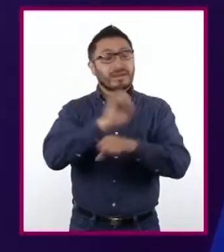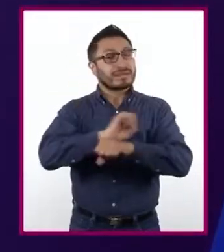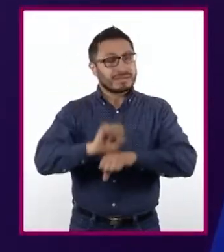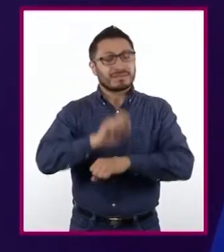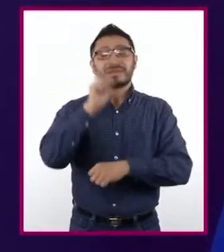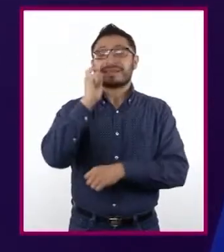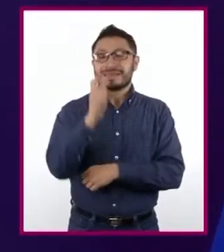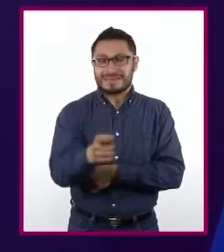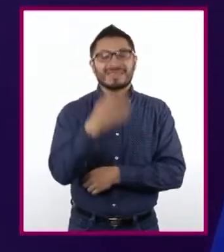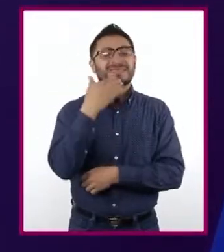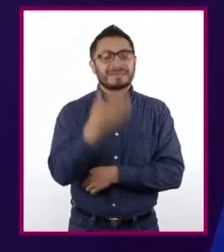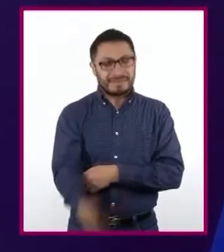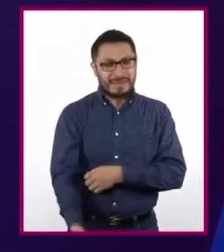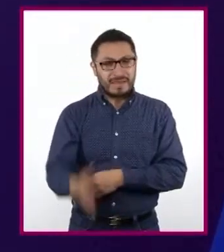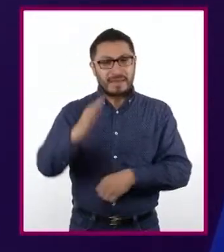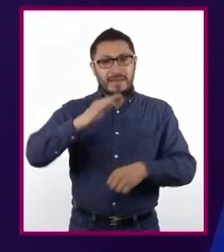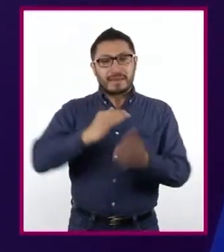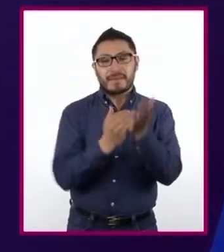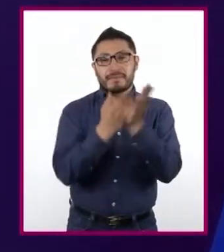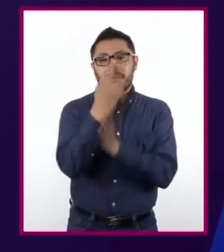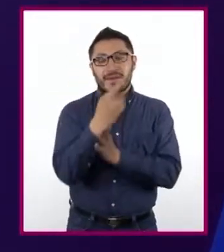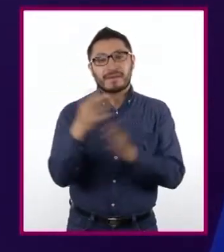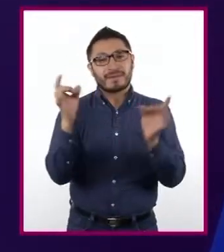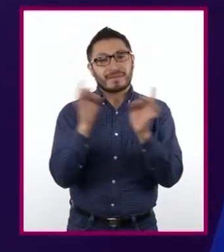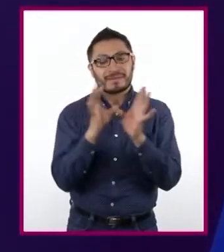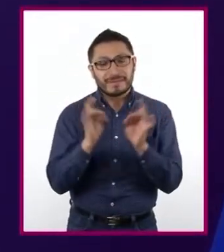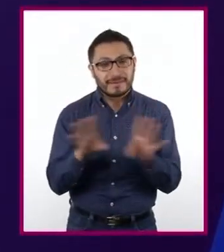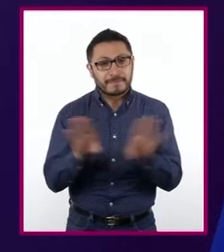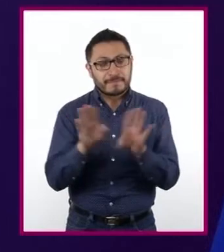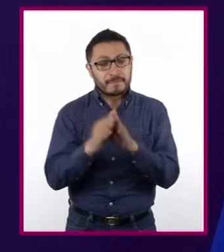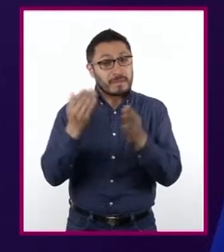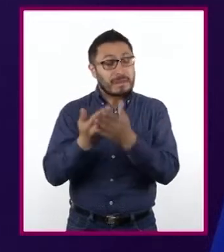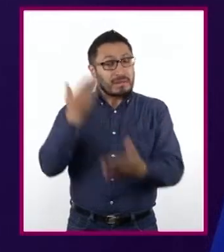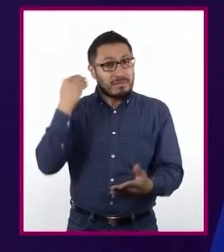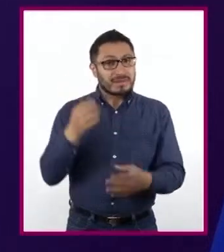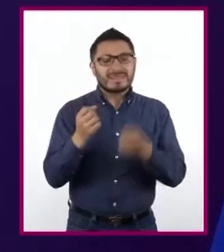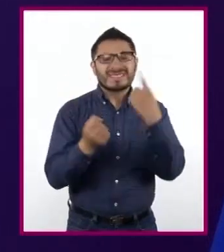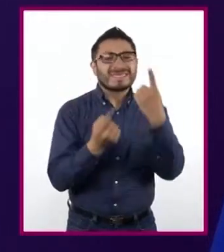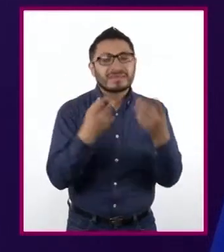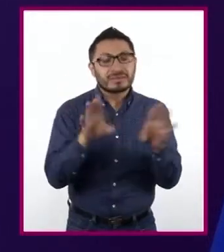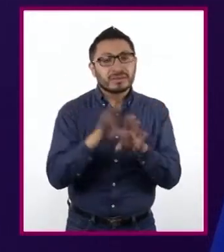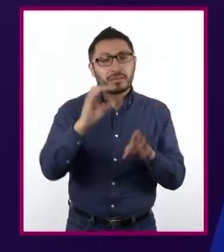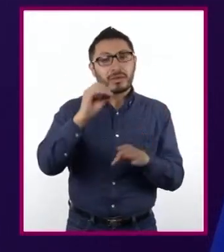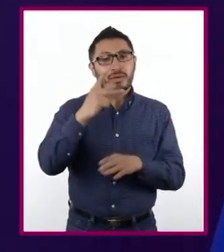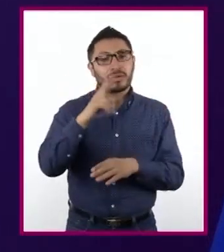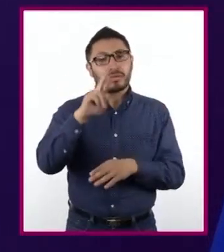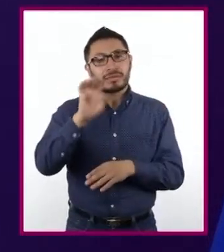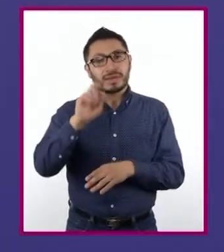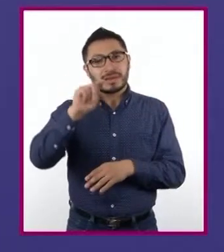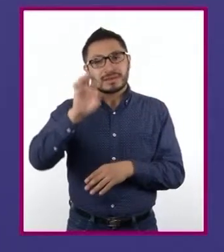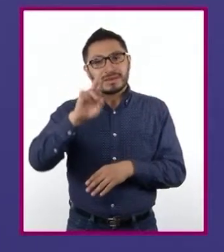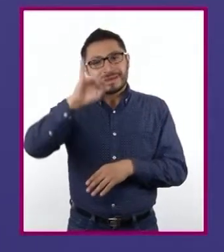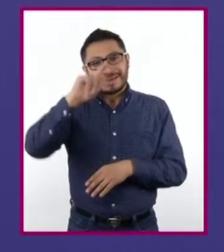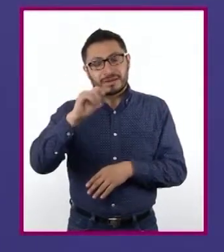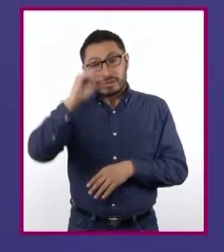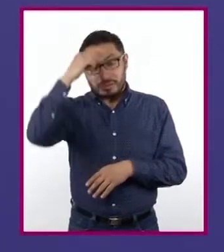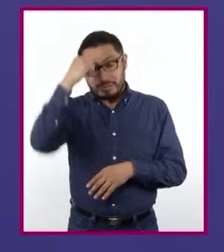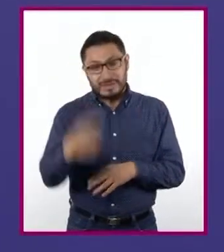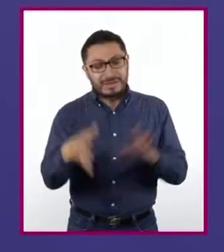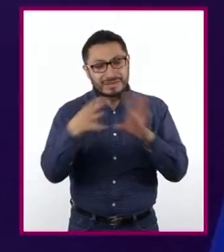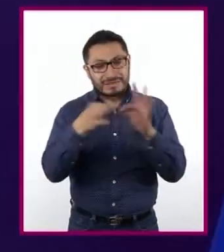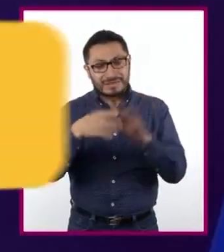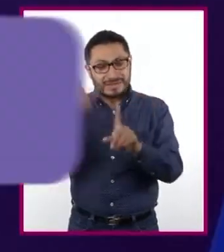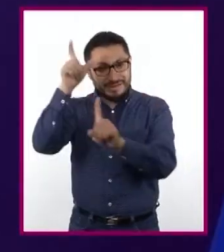la mayoría de los sucesos estaban en pretérito o pasado. Había algunos en copretérito para describir a los personajes o